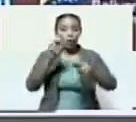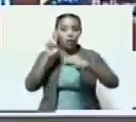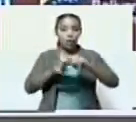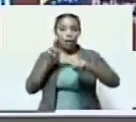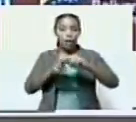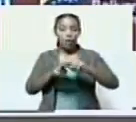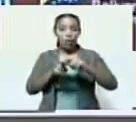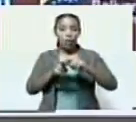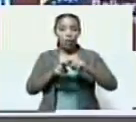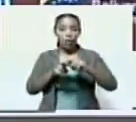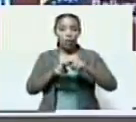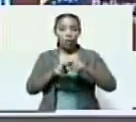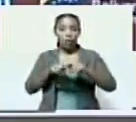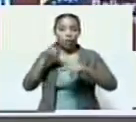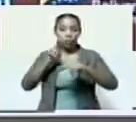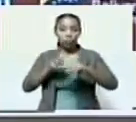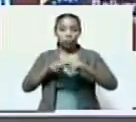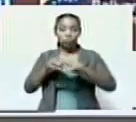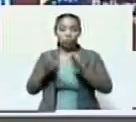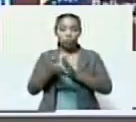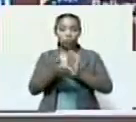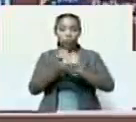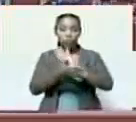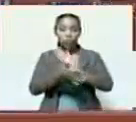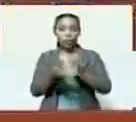negras, asfaltadas, que llaman.